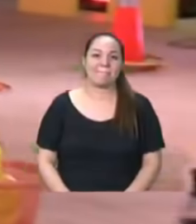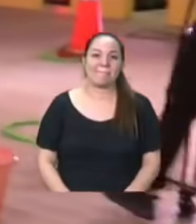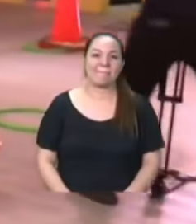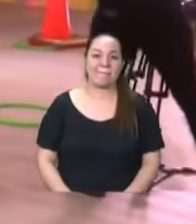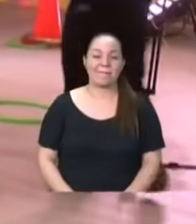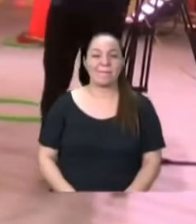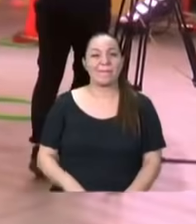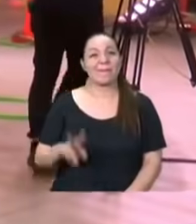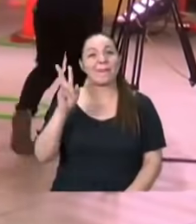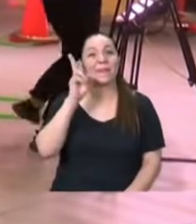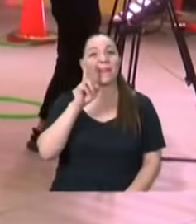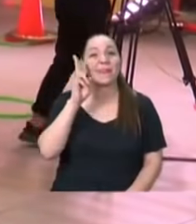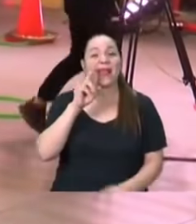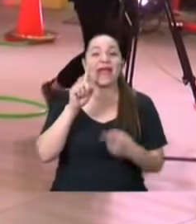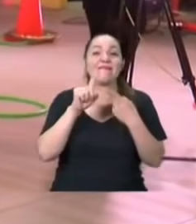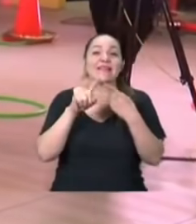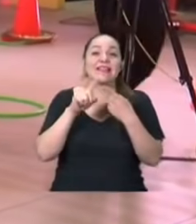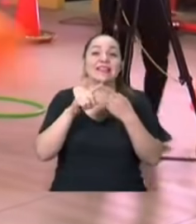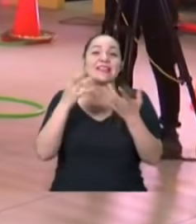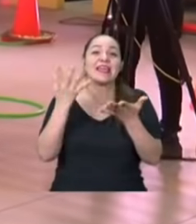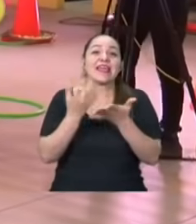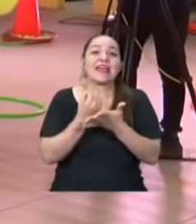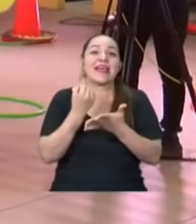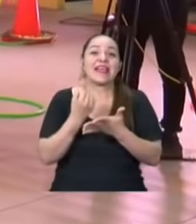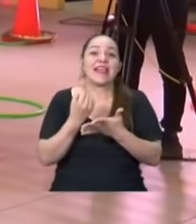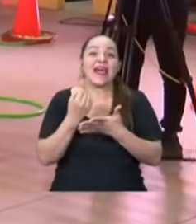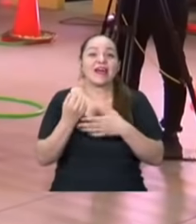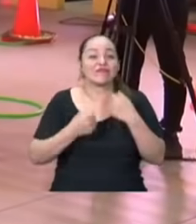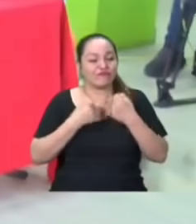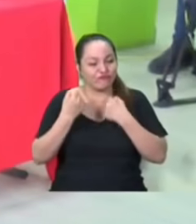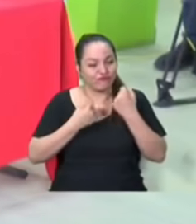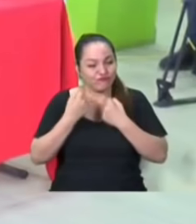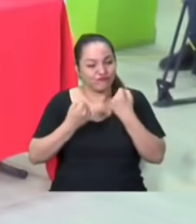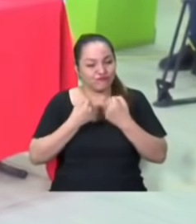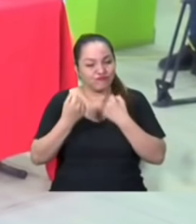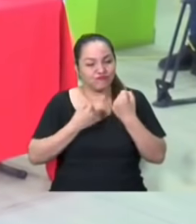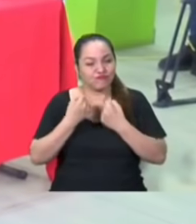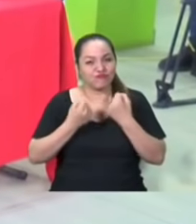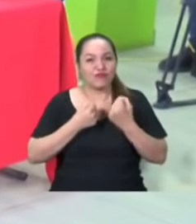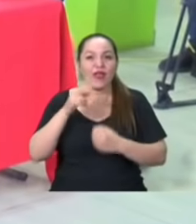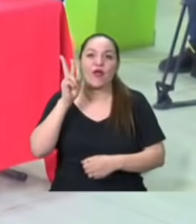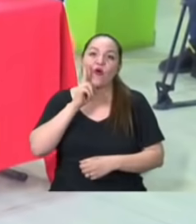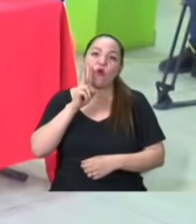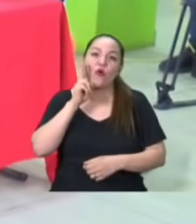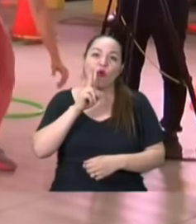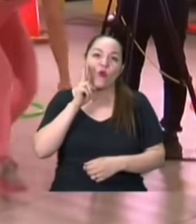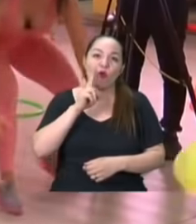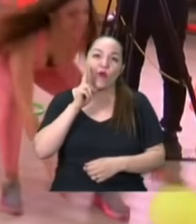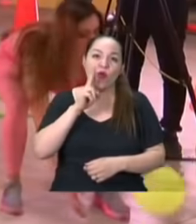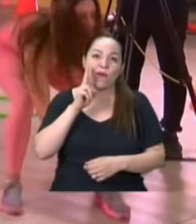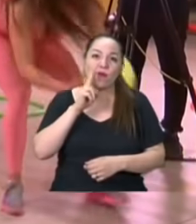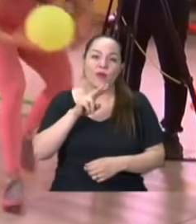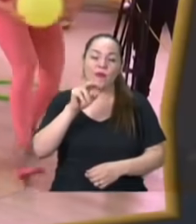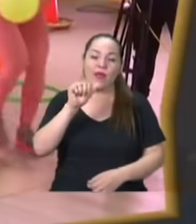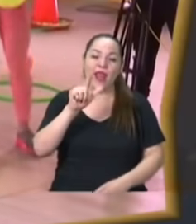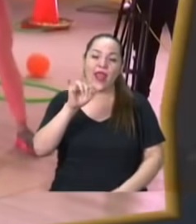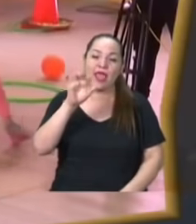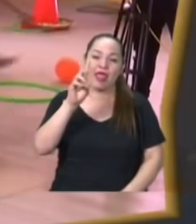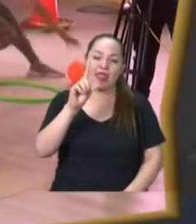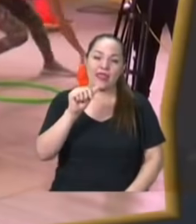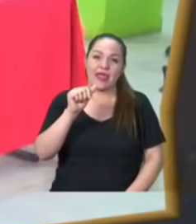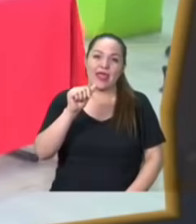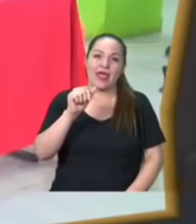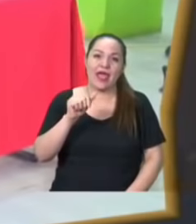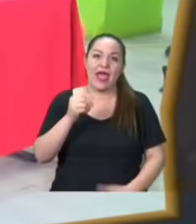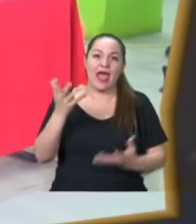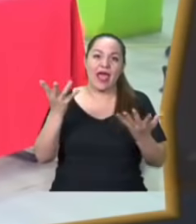Arrancamos. Ahí está. Arroz del Sol Aguilar. Así es, vámonos a la prueba. Prácticamente está iniciando. Ahí está Leida derribando al primer